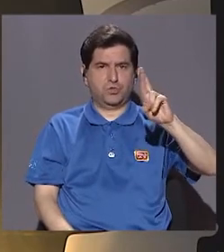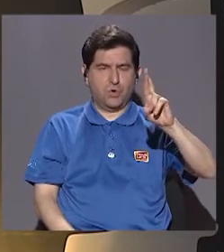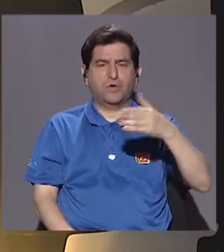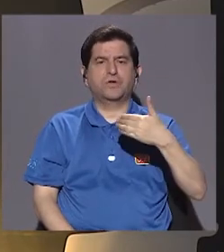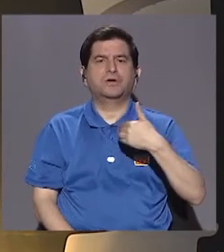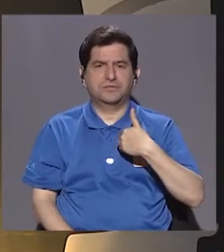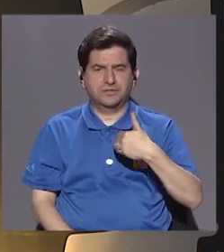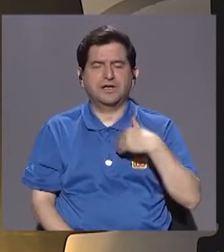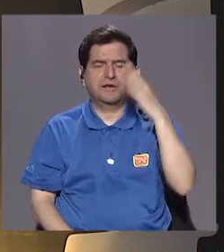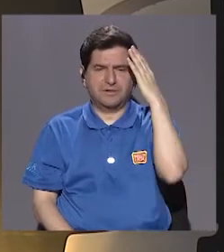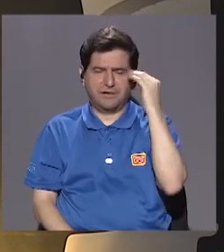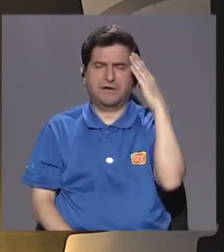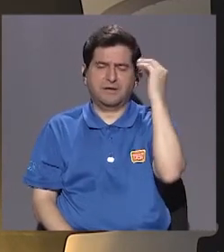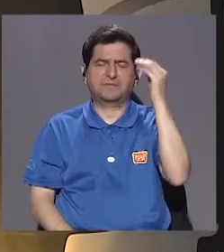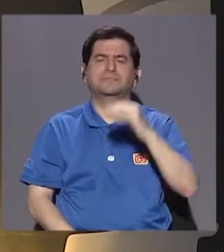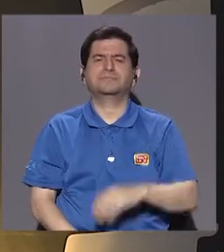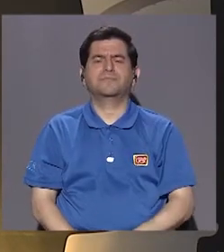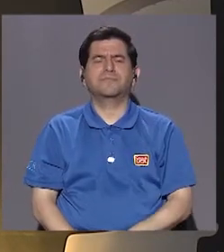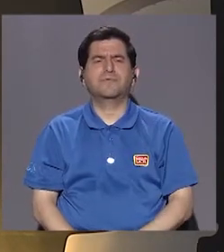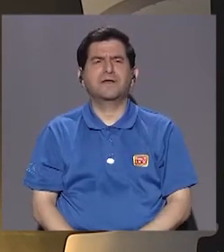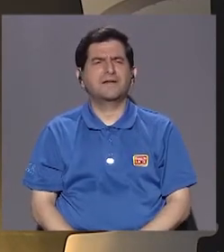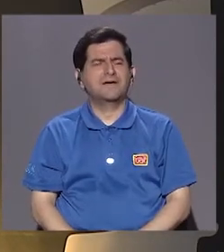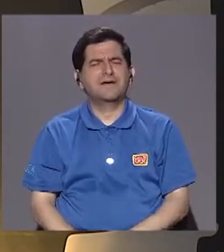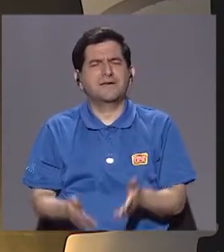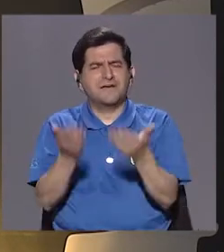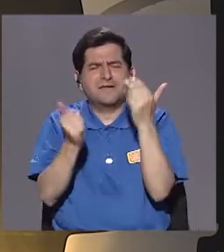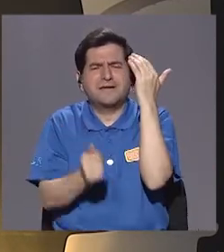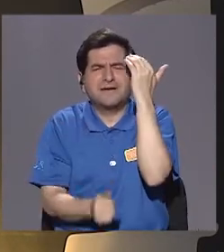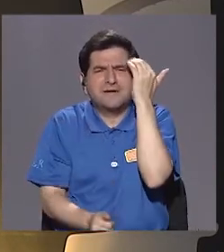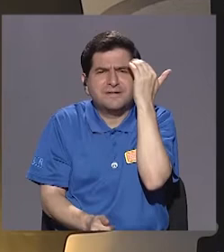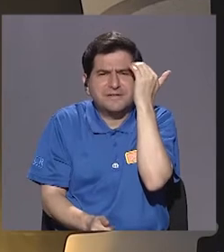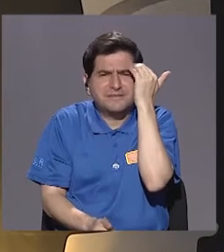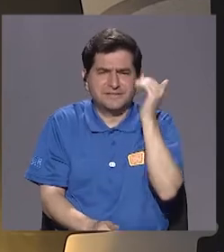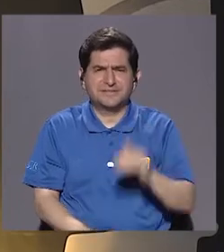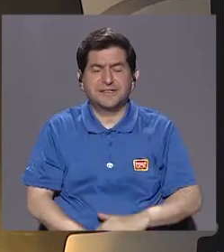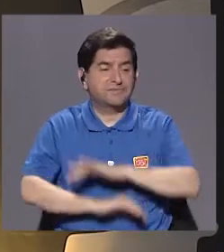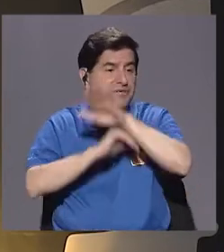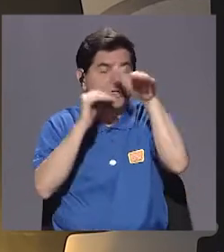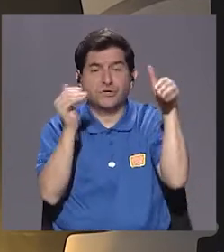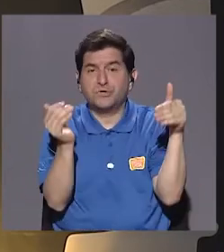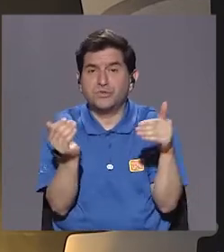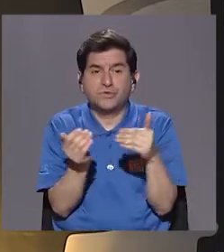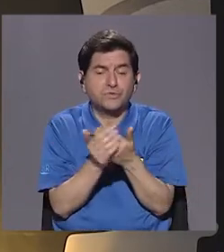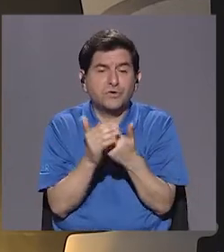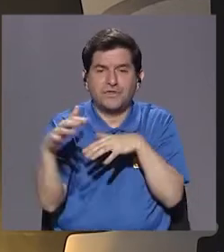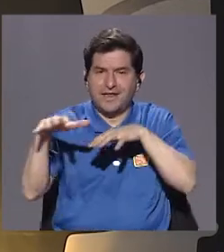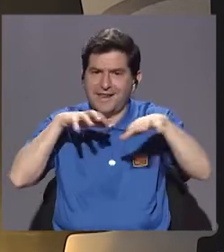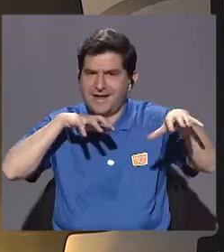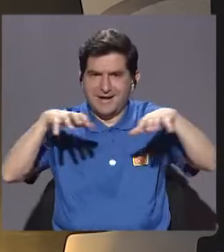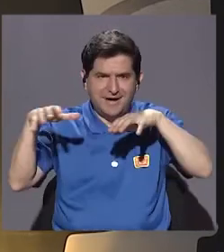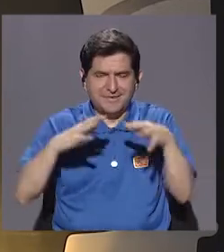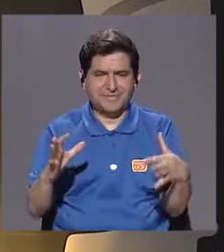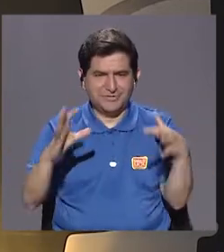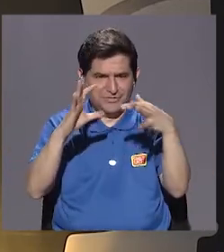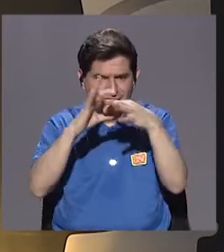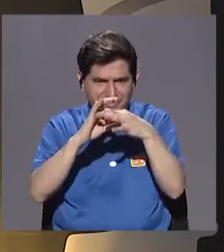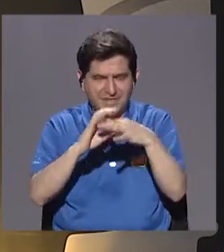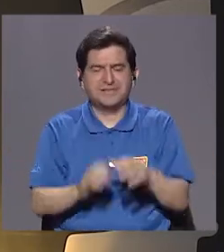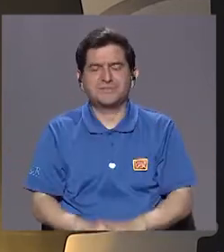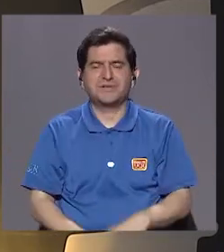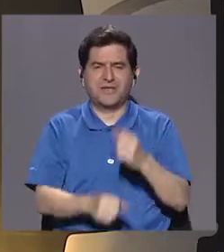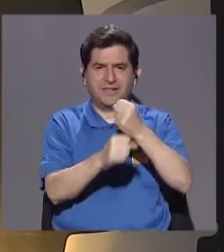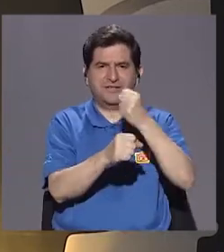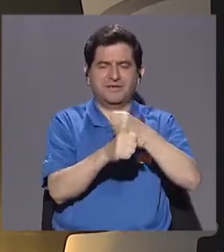una amplia experiencia y quisiéramos conocer está toda ésta acción que realiza el tribunal